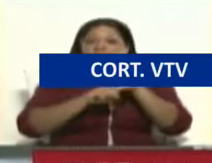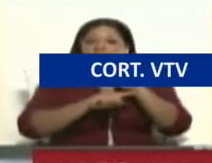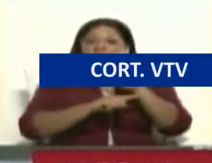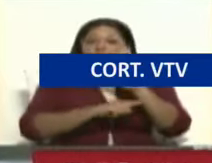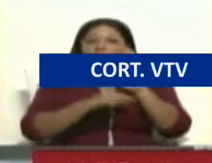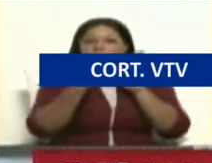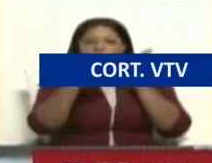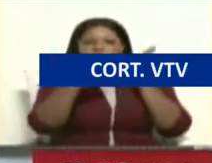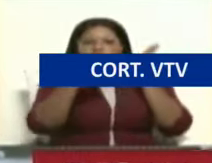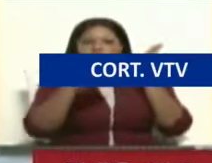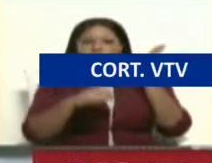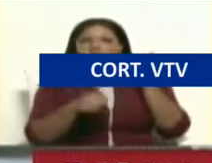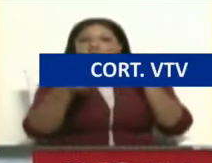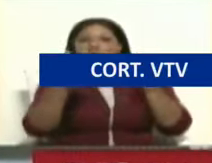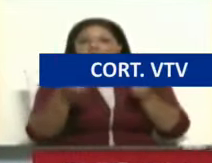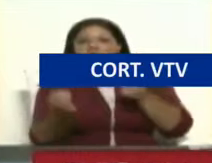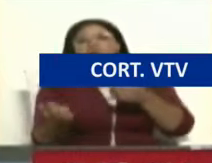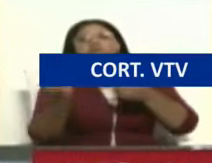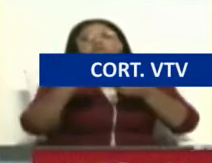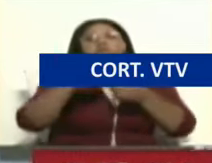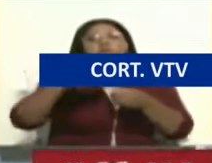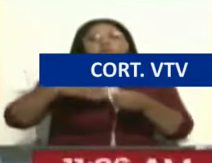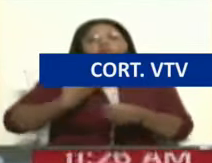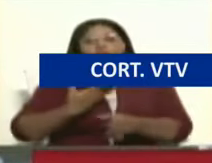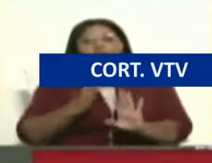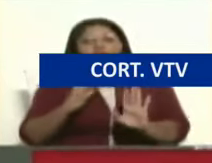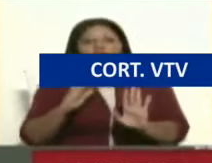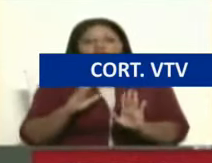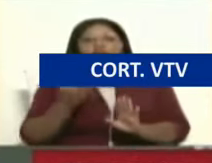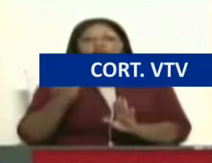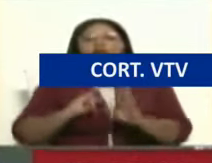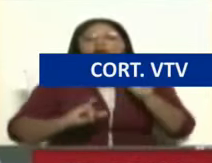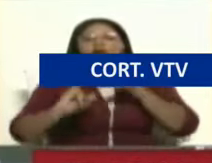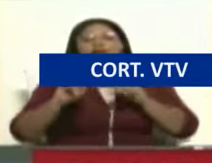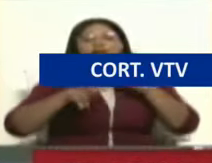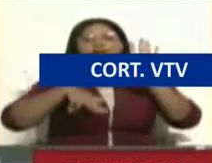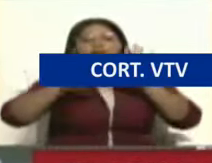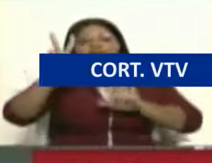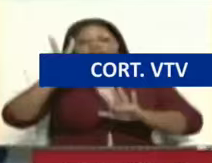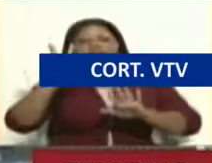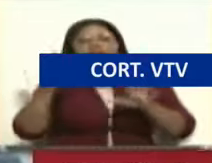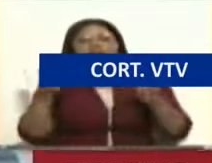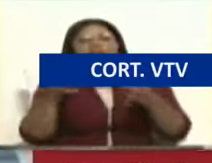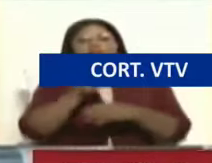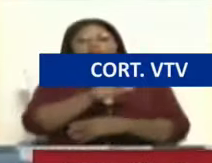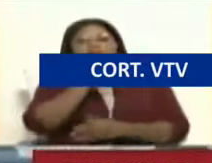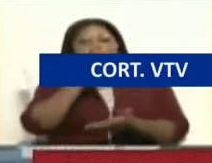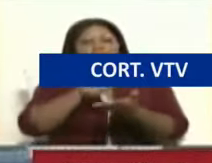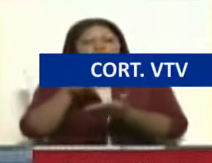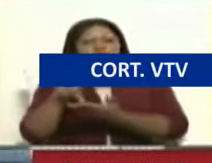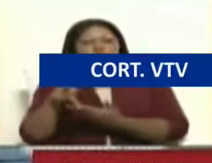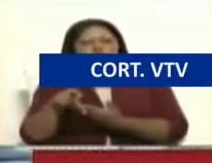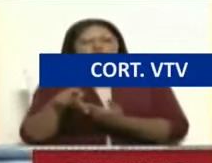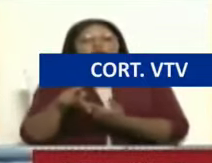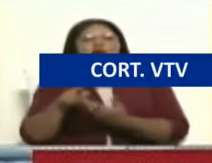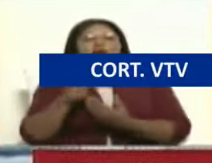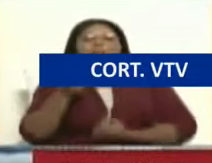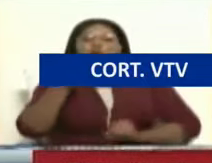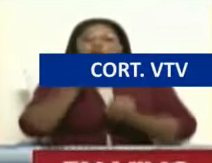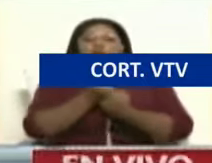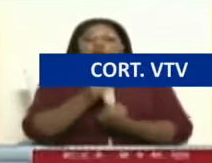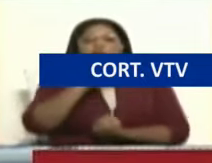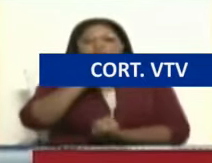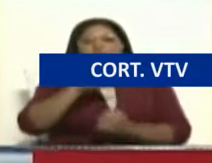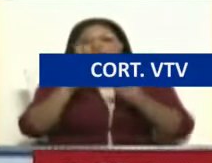se postuló cumpliendo los requisitos, por supuesto, fue incluido. Hay 13 candidatos apoyados por